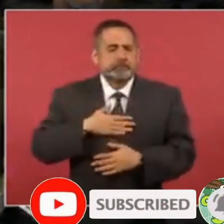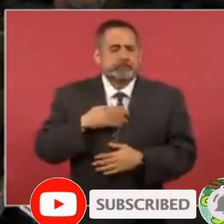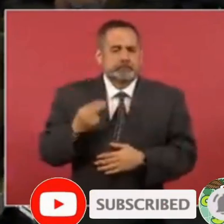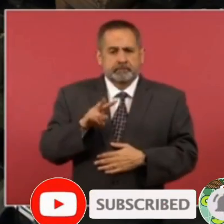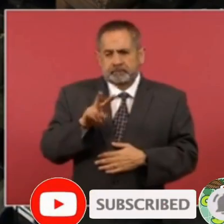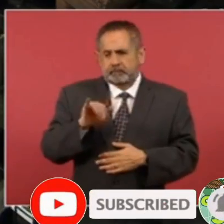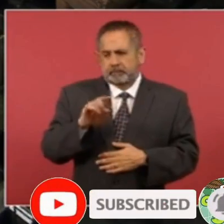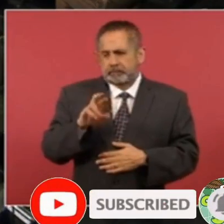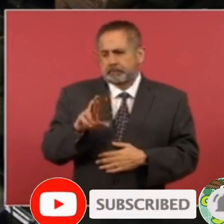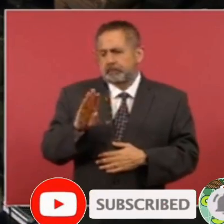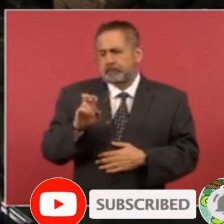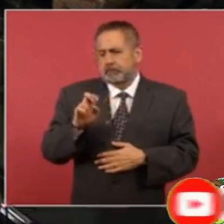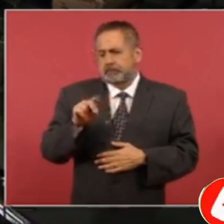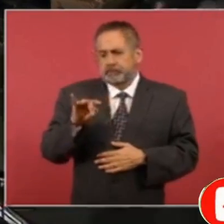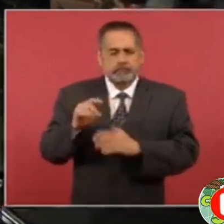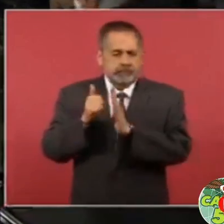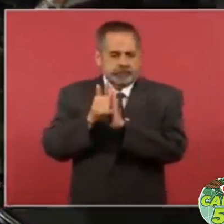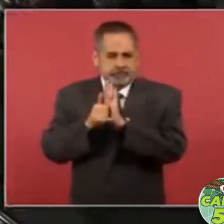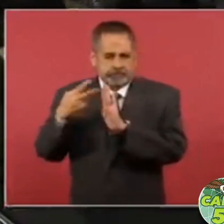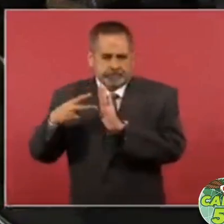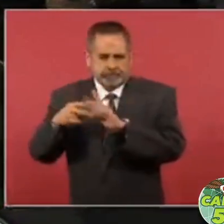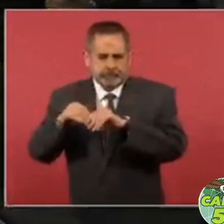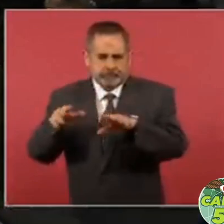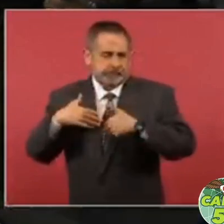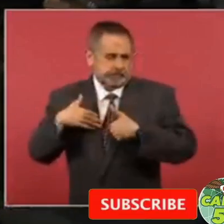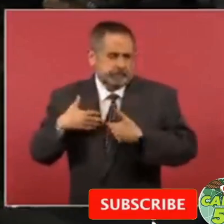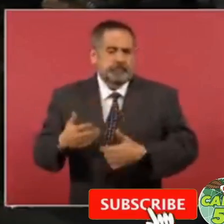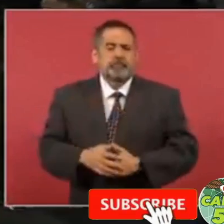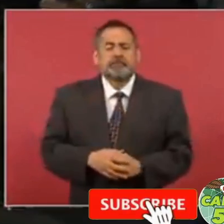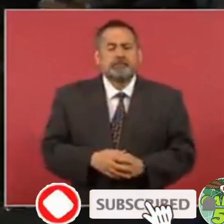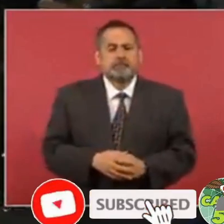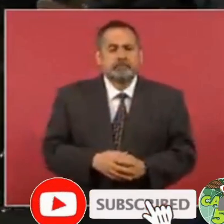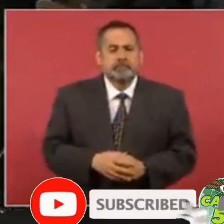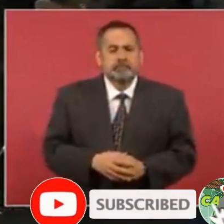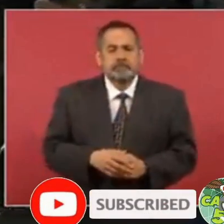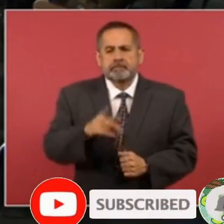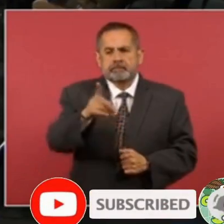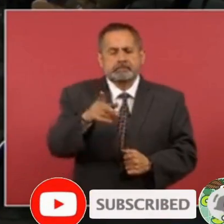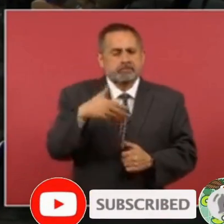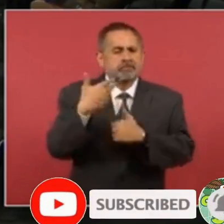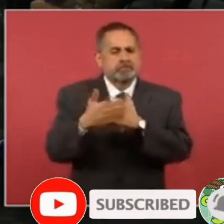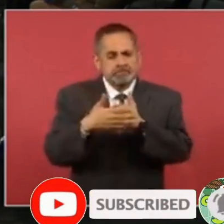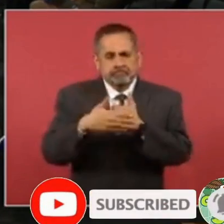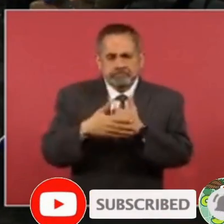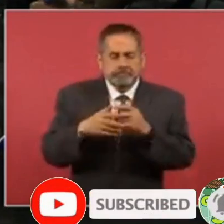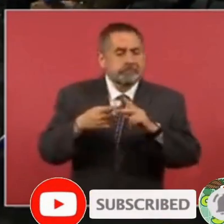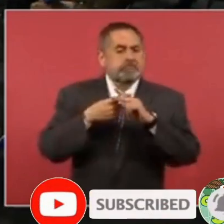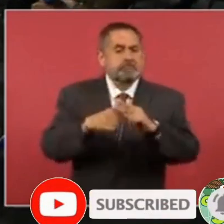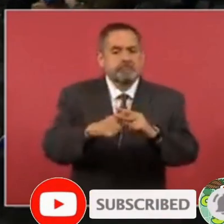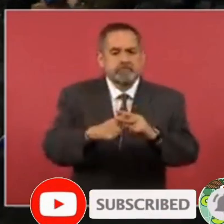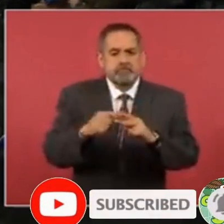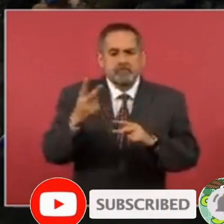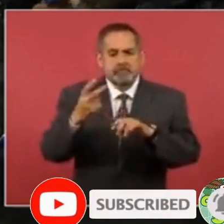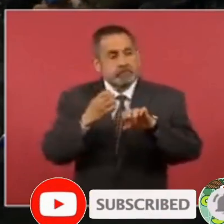para Víctor Blogs en México Informa de YouTube, presidente. Presidente, se va a abrir ya el proceso electoral en dos